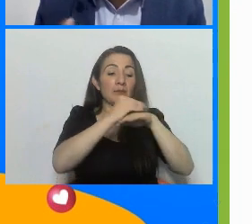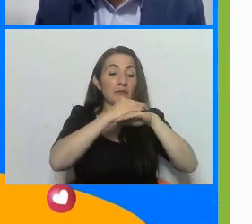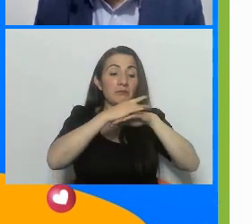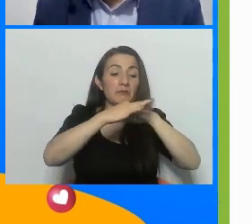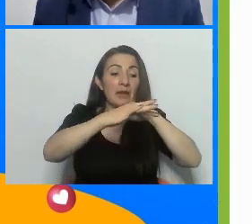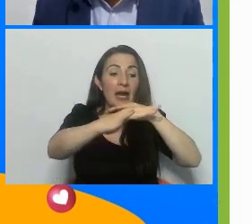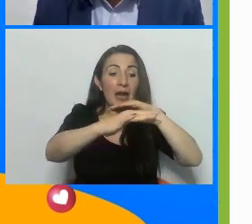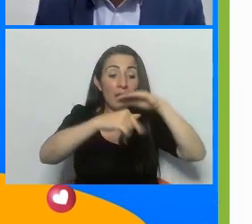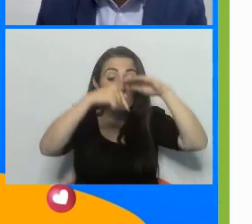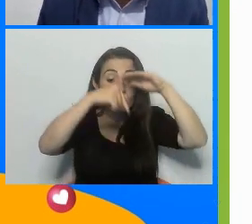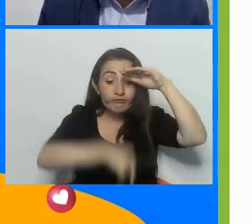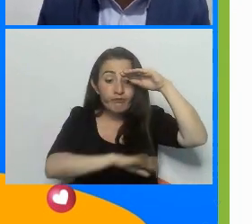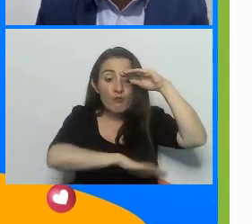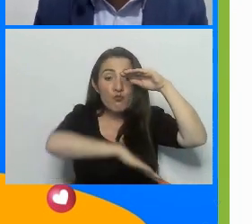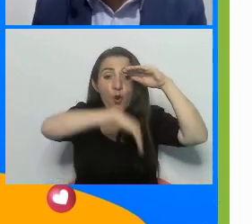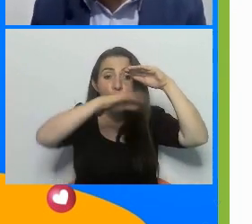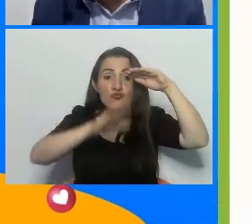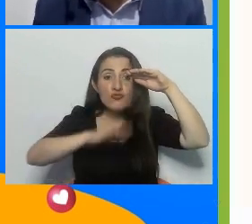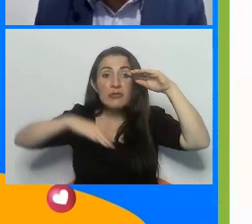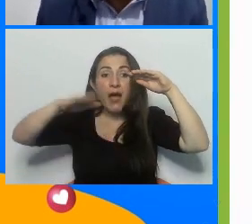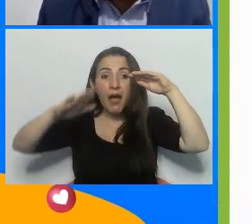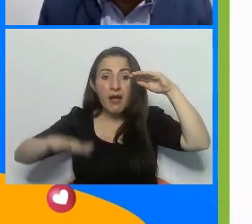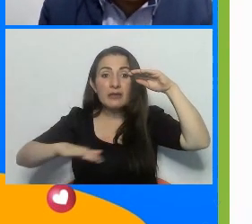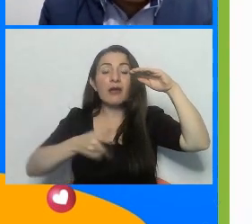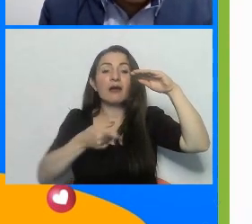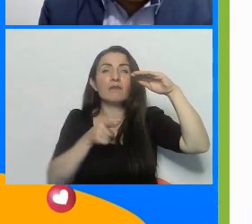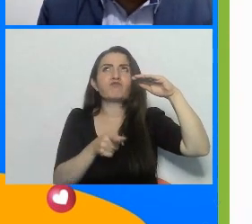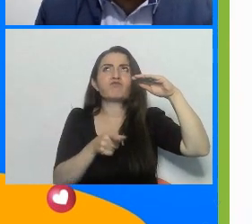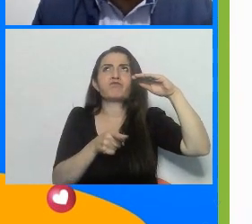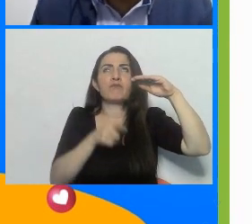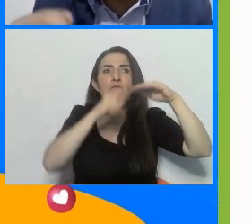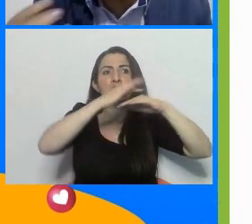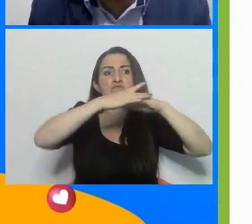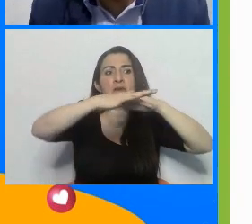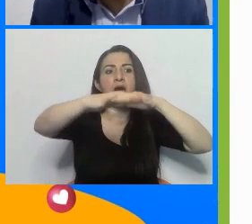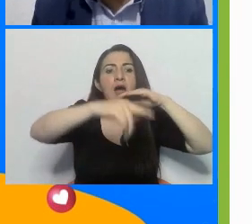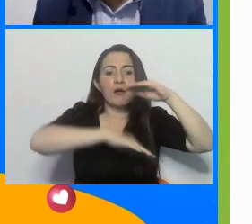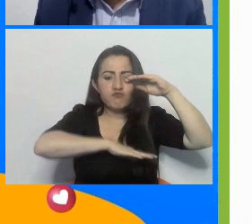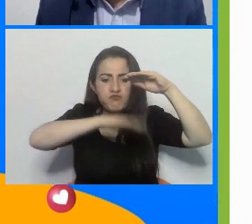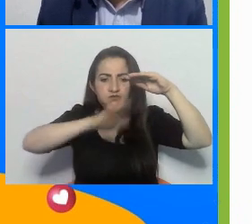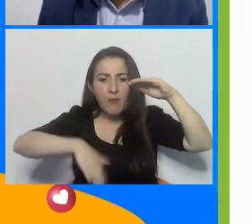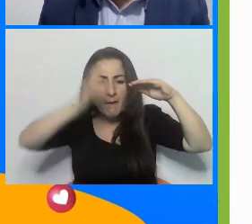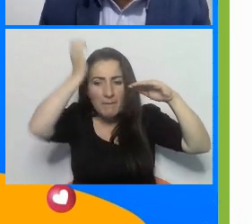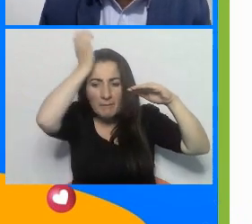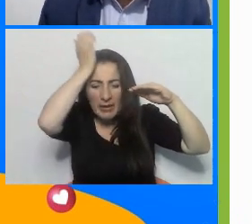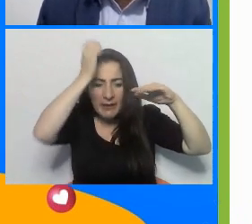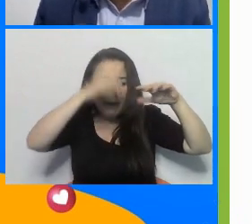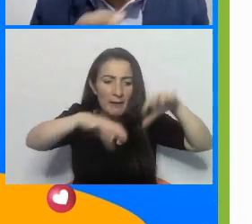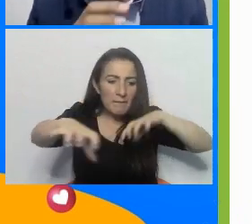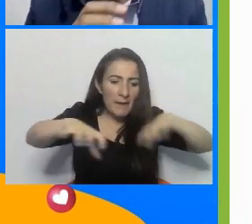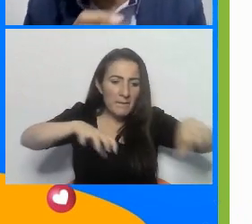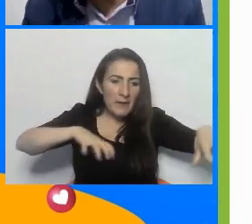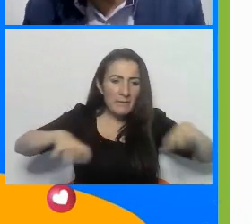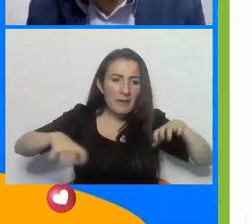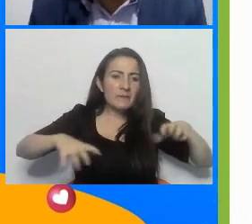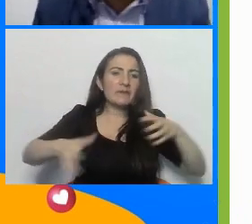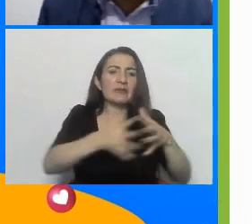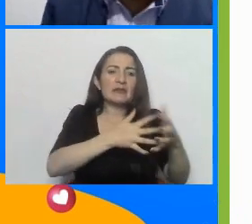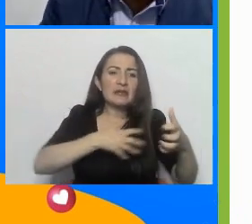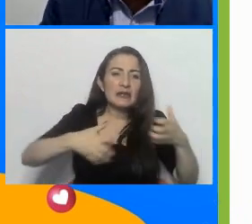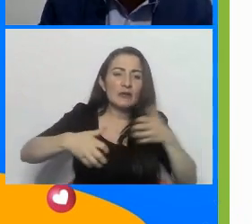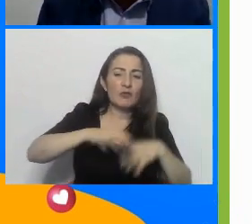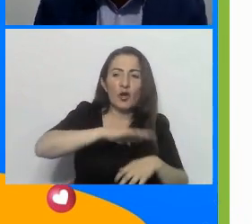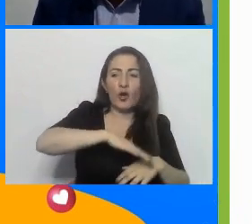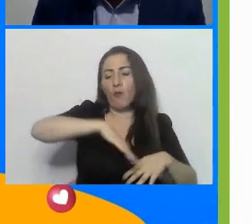hay montañas, bajo el mar también hay formaciones rocosas, también hay sistemas